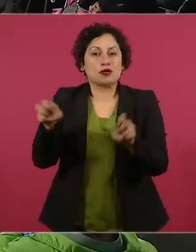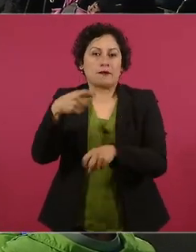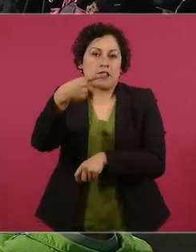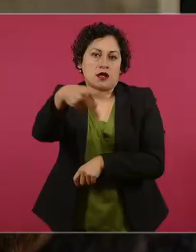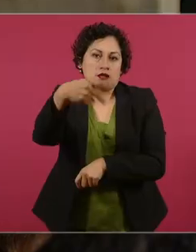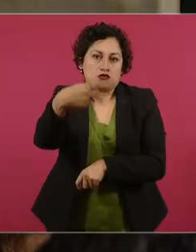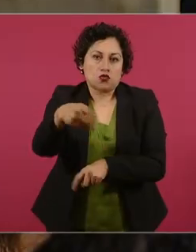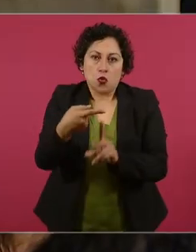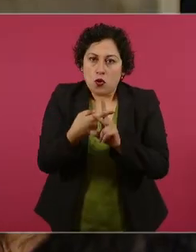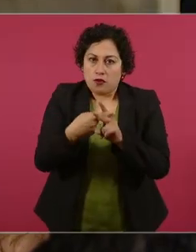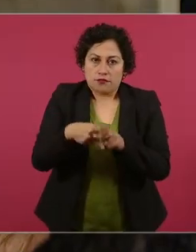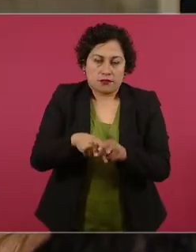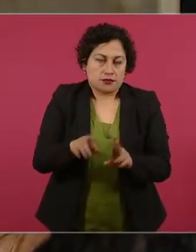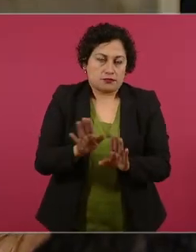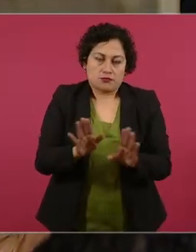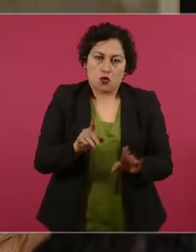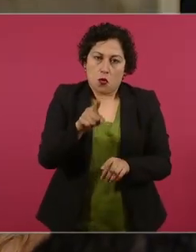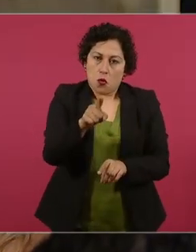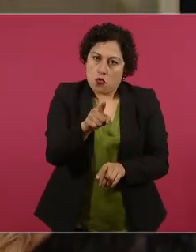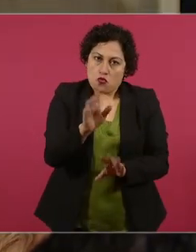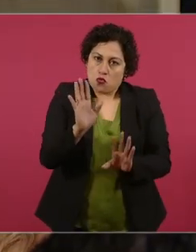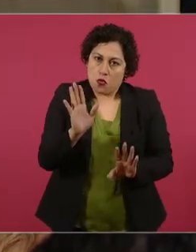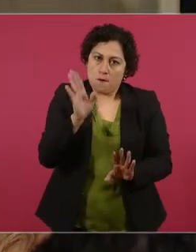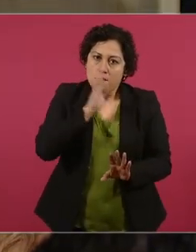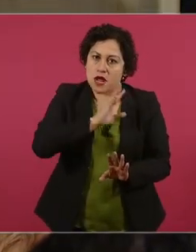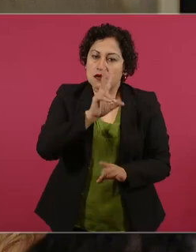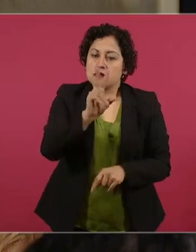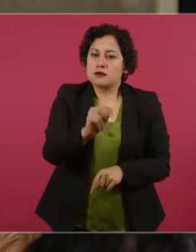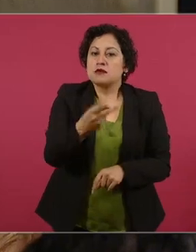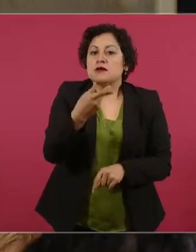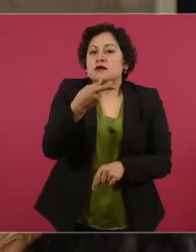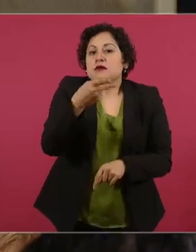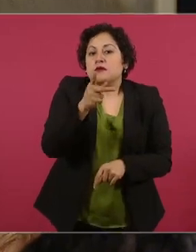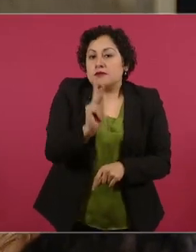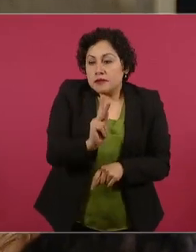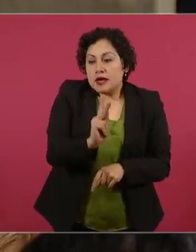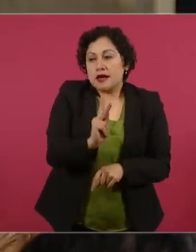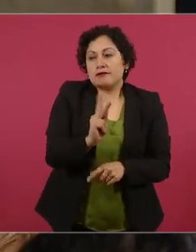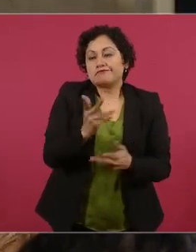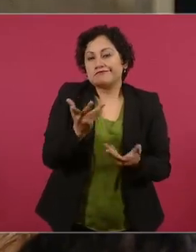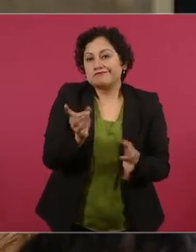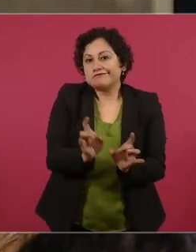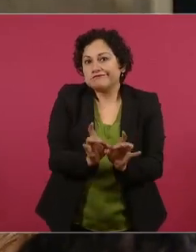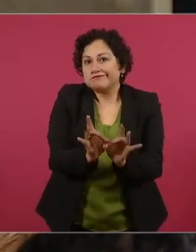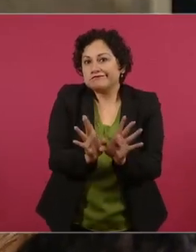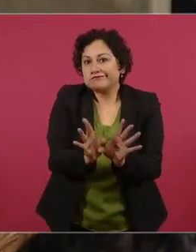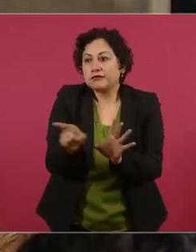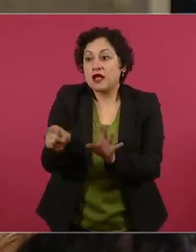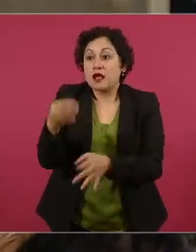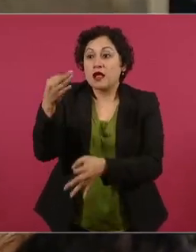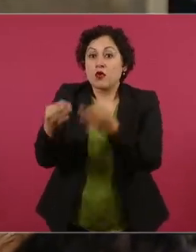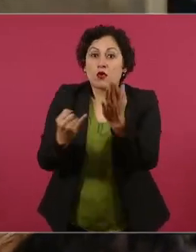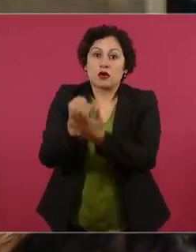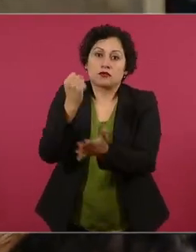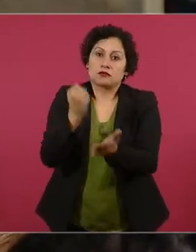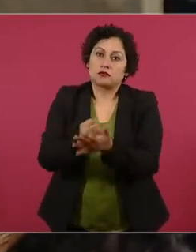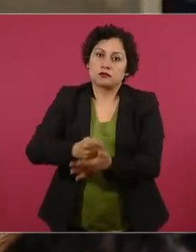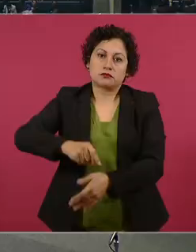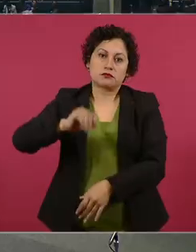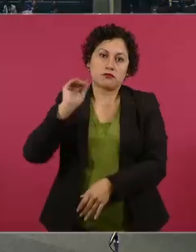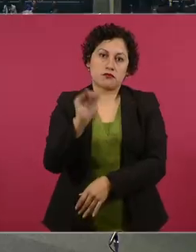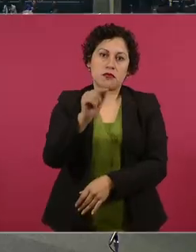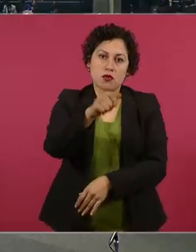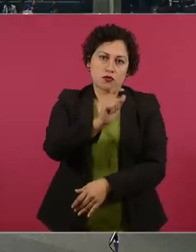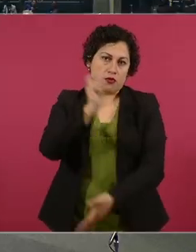tema de que ustedes hayan incumplido, pero pues, ahora el juez pues ya declaró, ya determinó que se haga el pago, no sé, ya